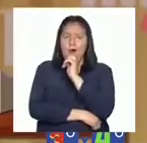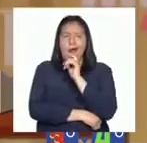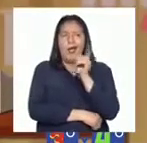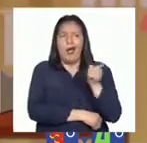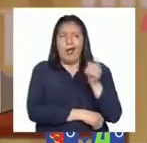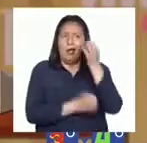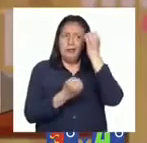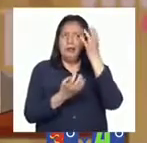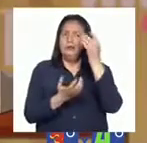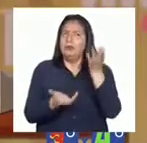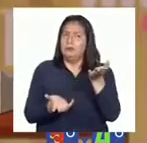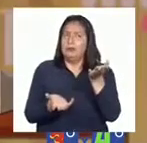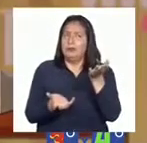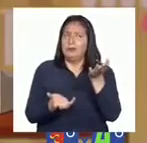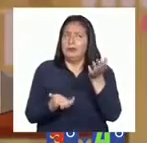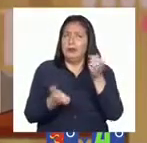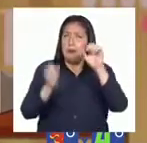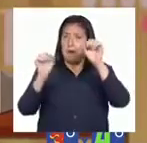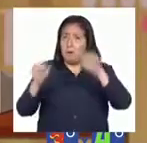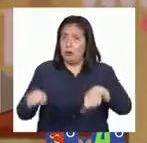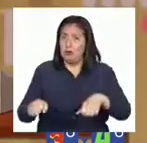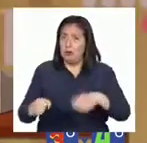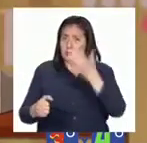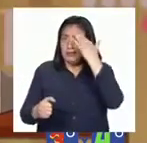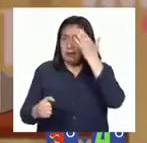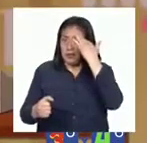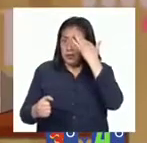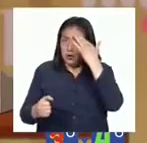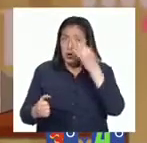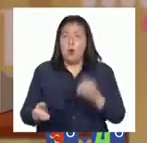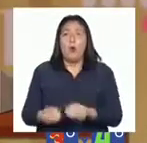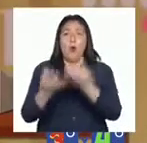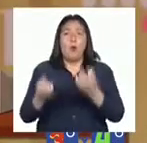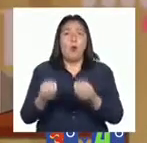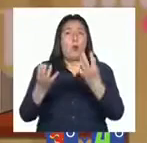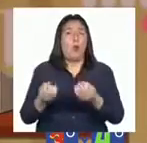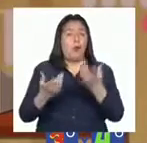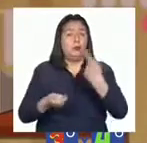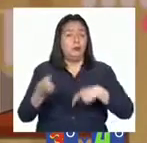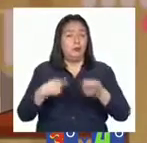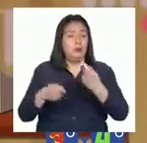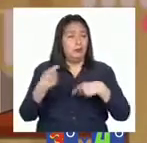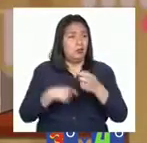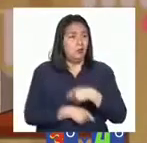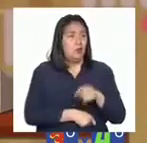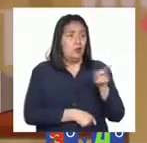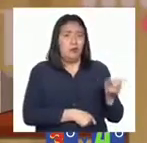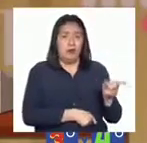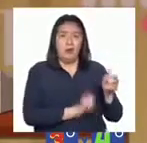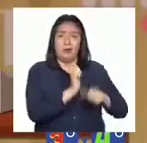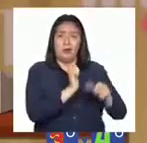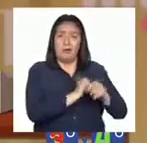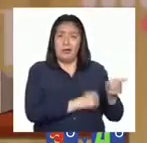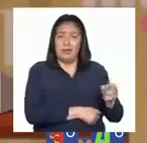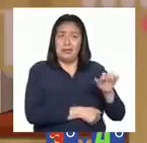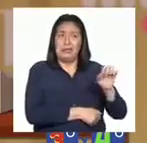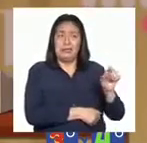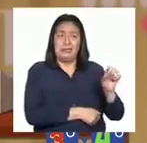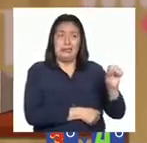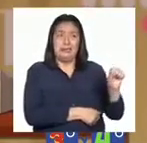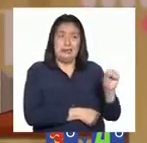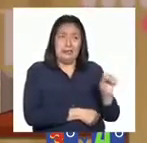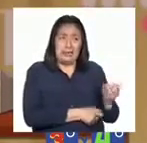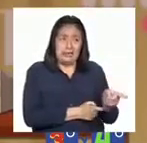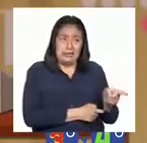Con esta información, ¿será posible averiguar cuántos ponchos vendió Sisa? Vamos a